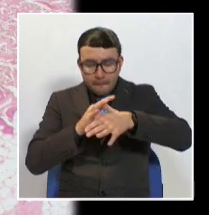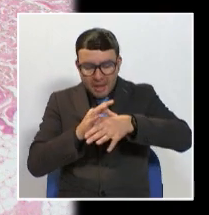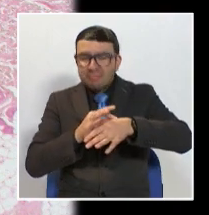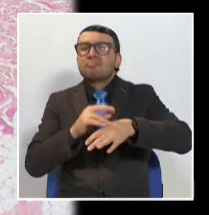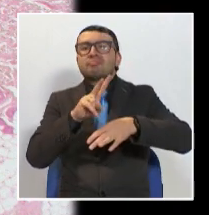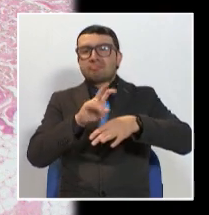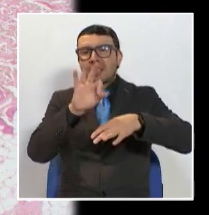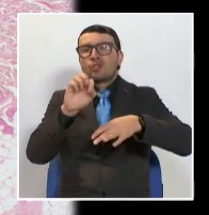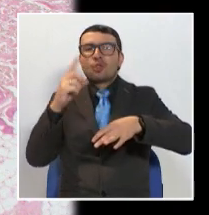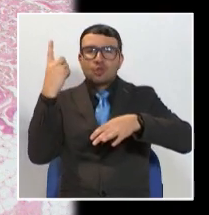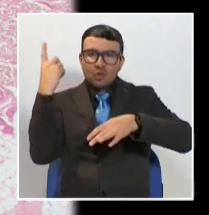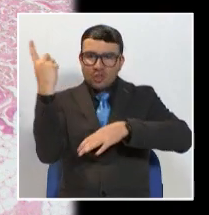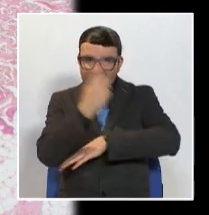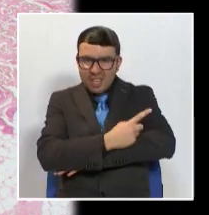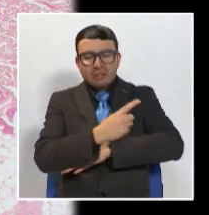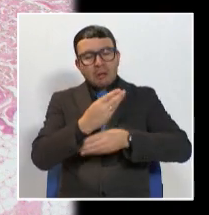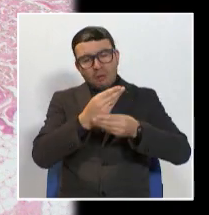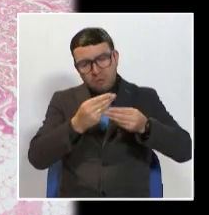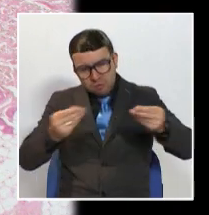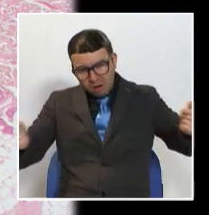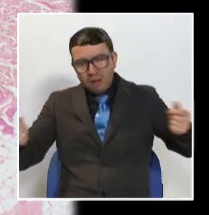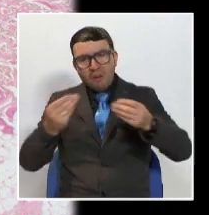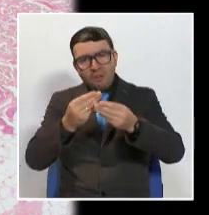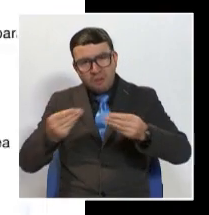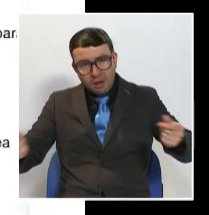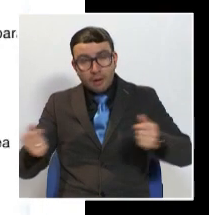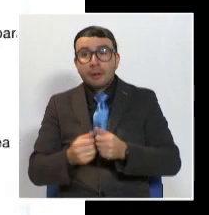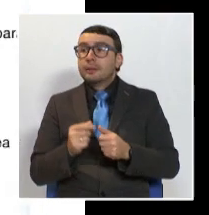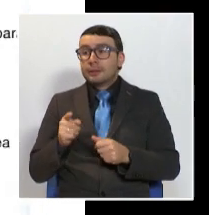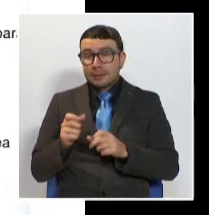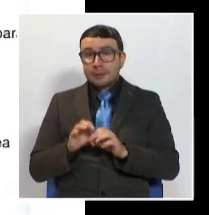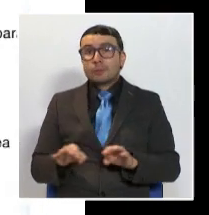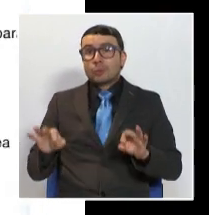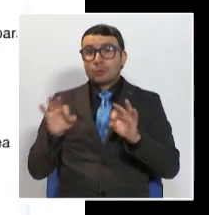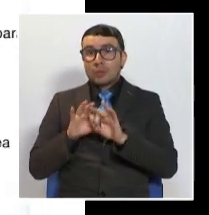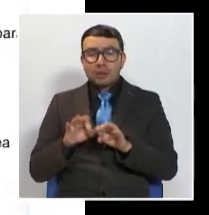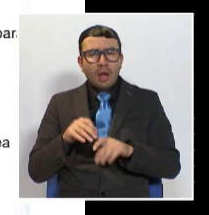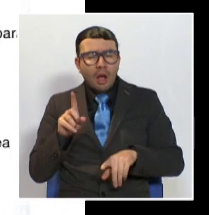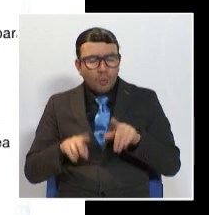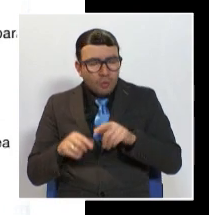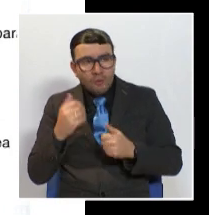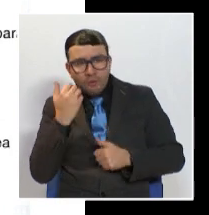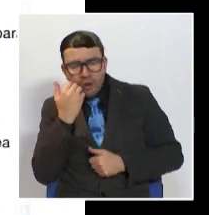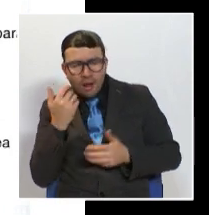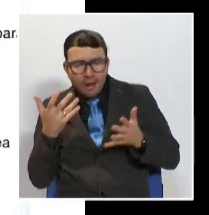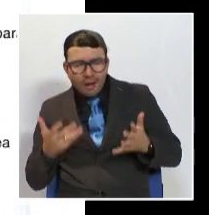los dermatólogos es muy importante porque ciertas enfermedades o algunos tratamientos pues tenemos que tener en cuenta.